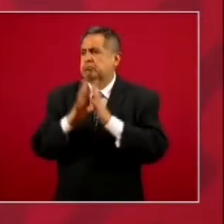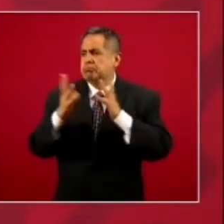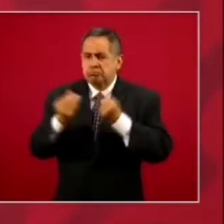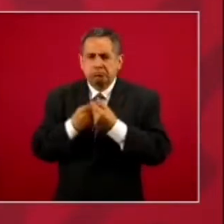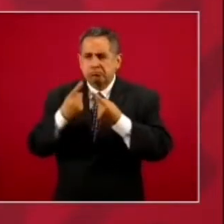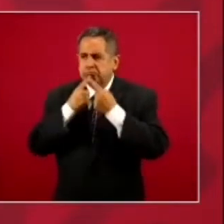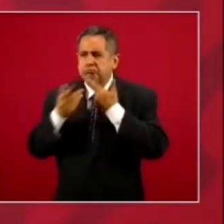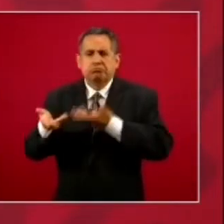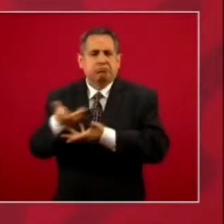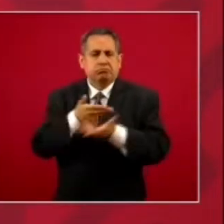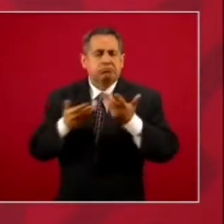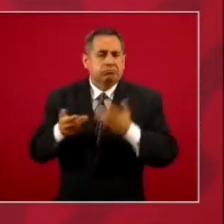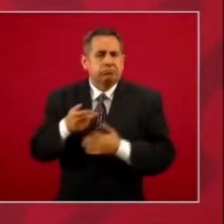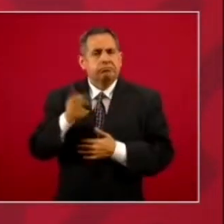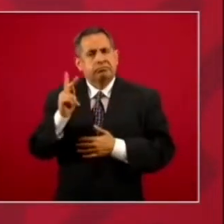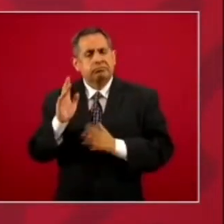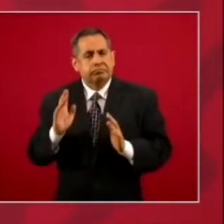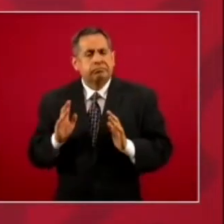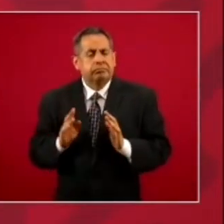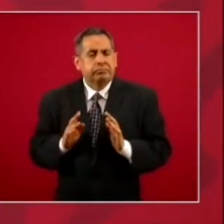participemos, nada más,